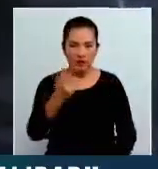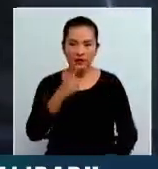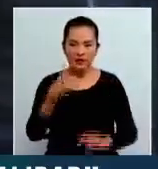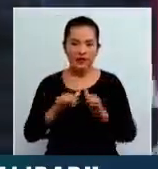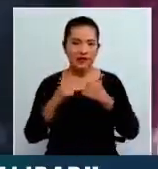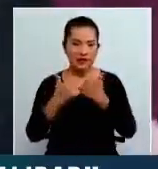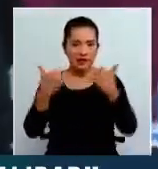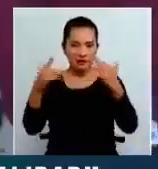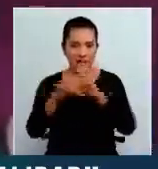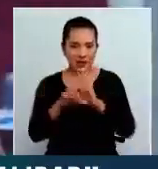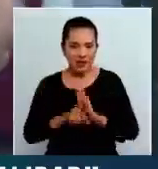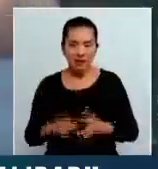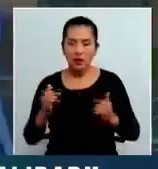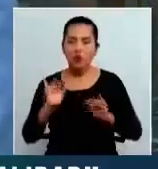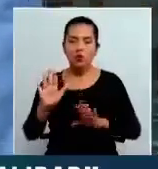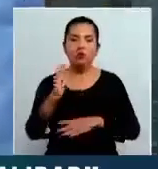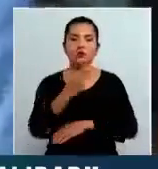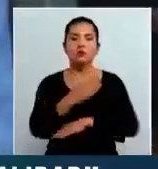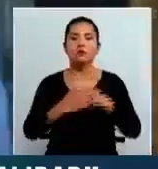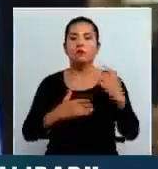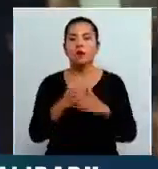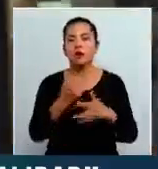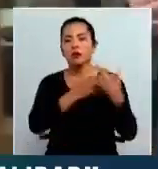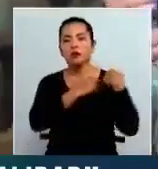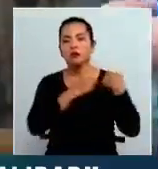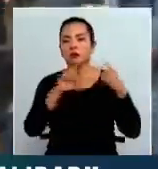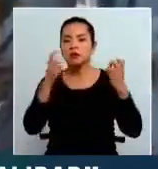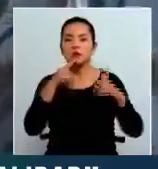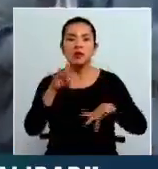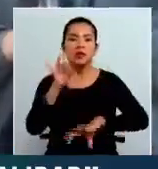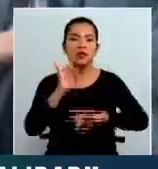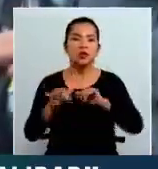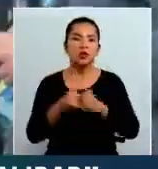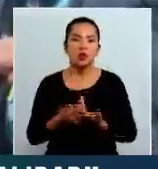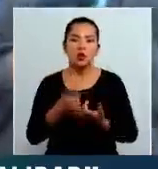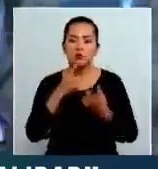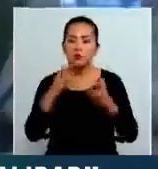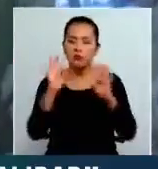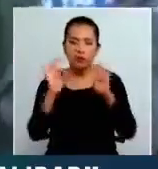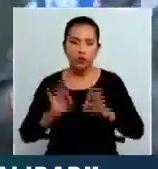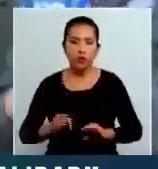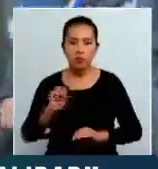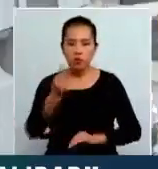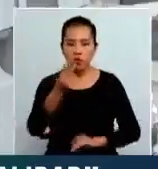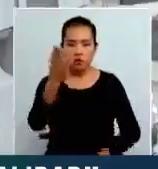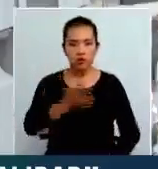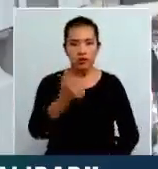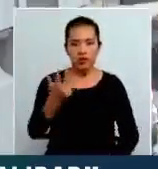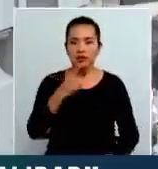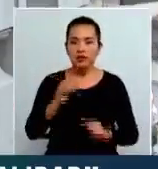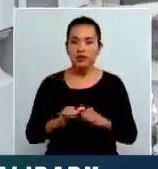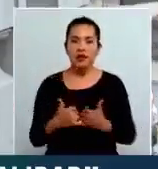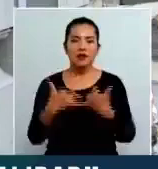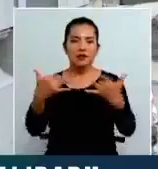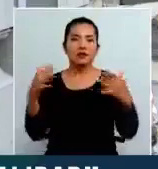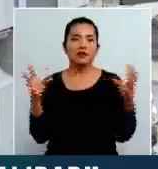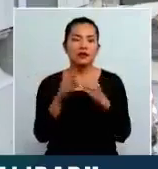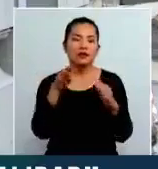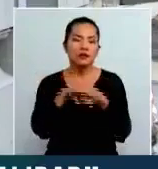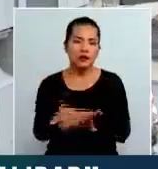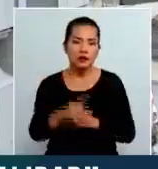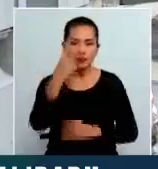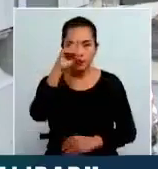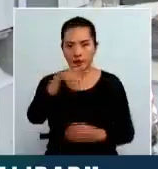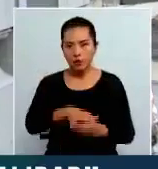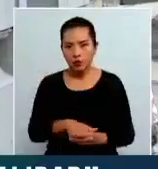está en sus manos que se respete la elección conforme a los dos tercios en la Asamblea Legislativa. La posibilidad de,